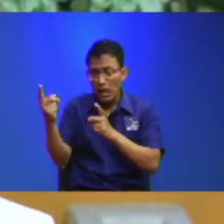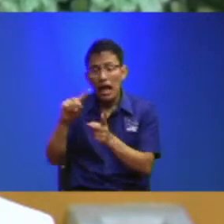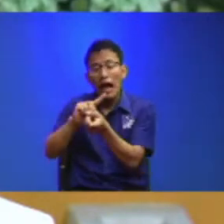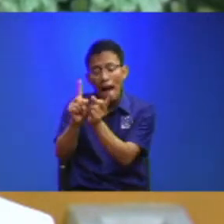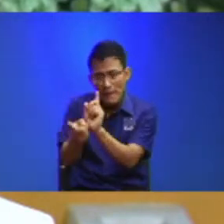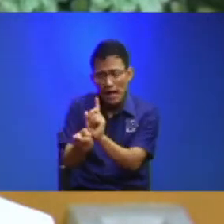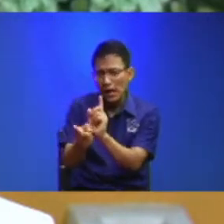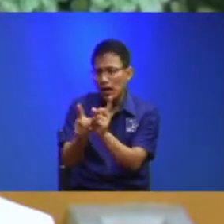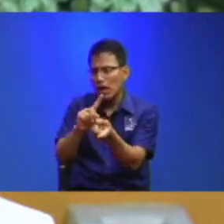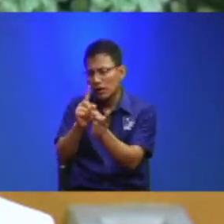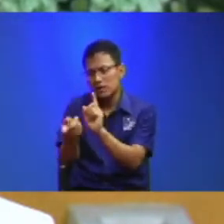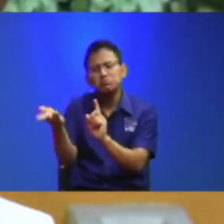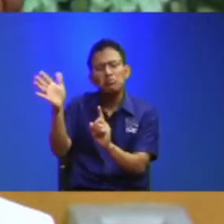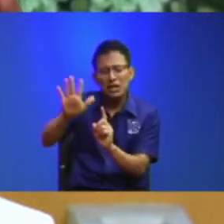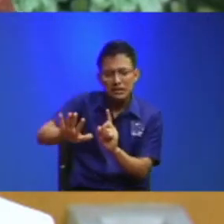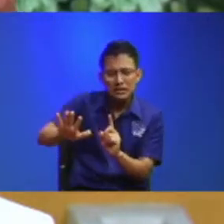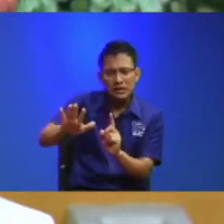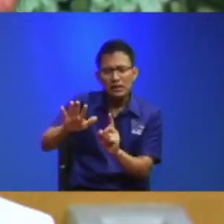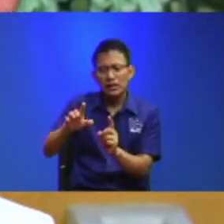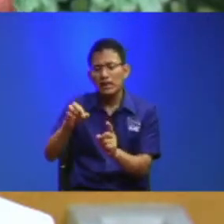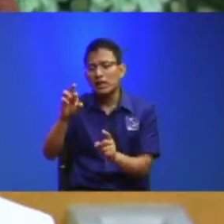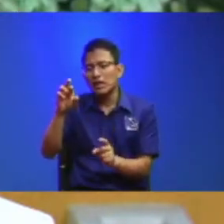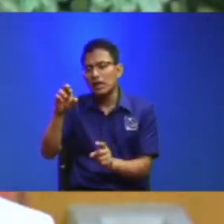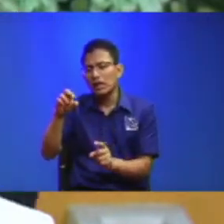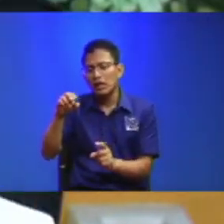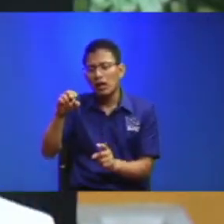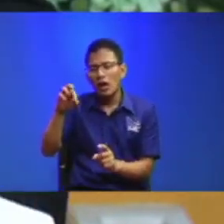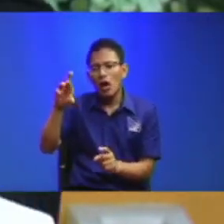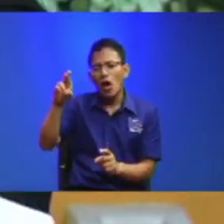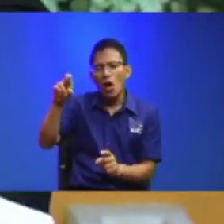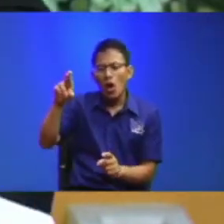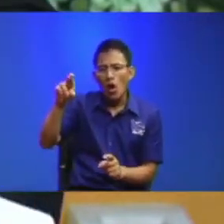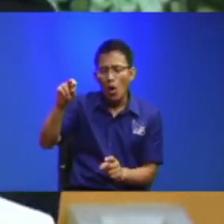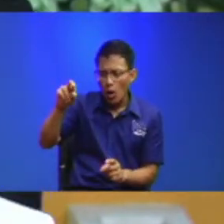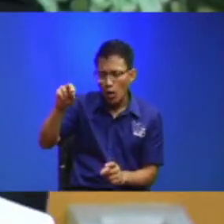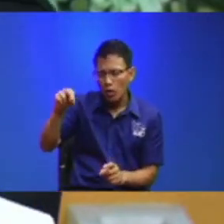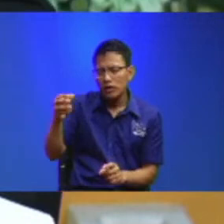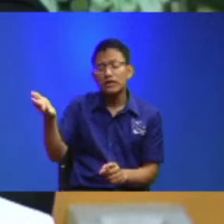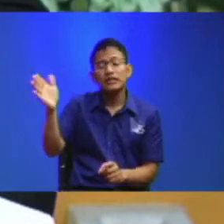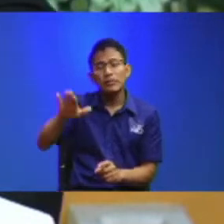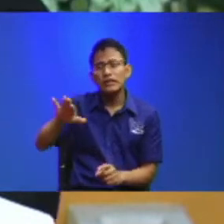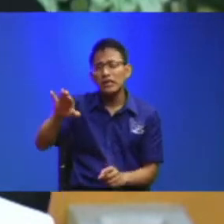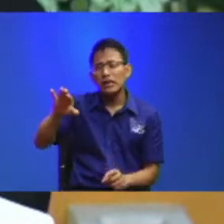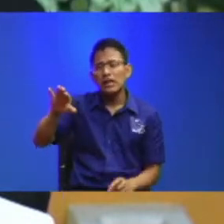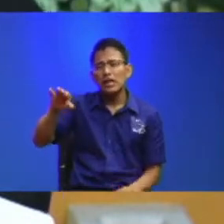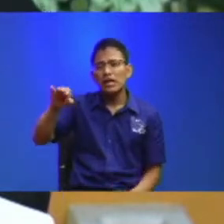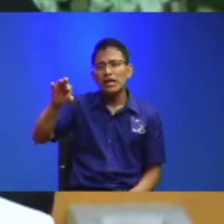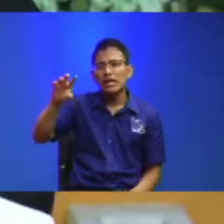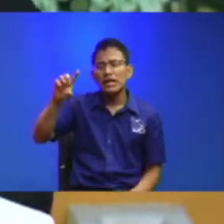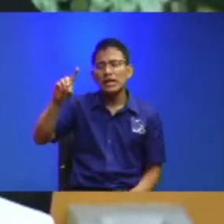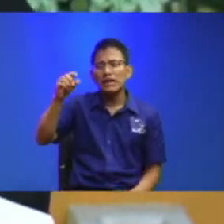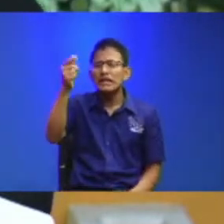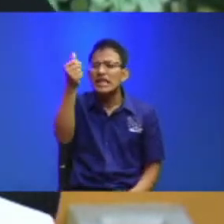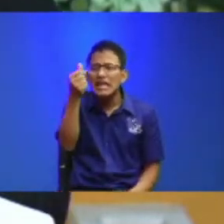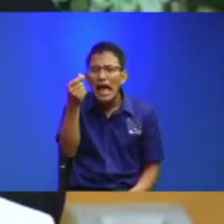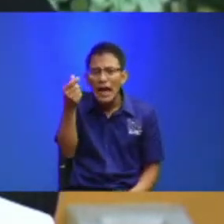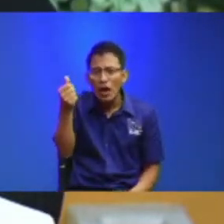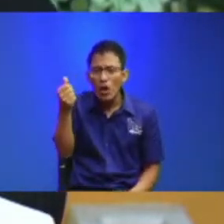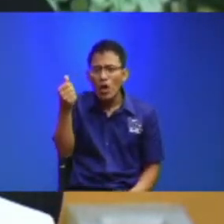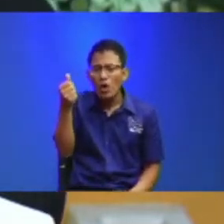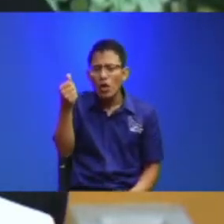como lo hacían, pero después apareció el dinero. Entre paréntesis, el dinero apareció por primera vez históricamente hablando en